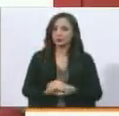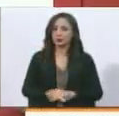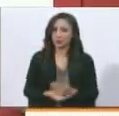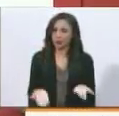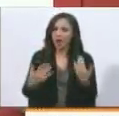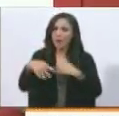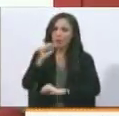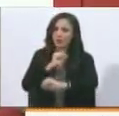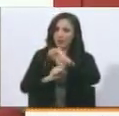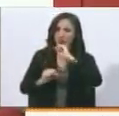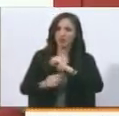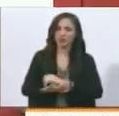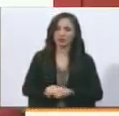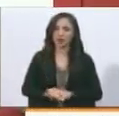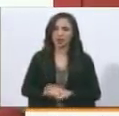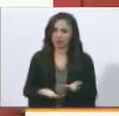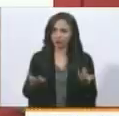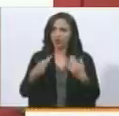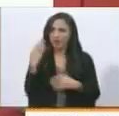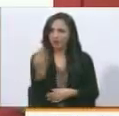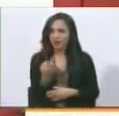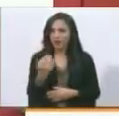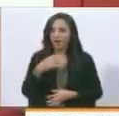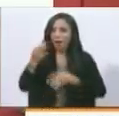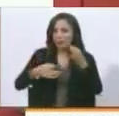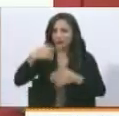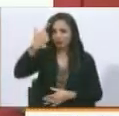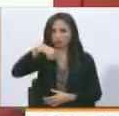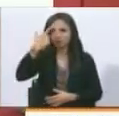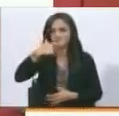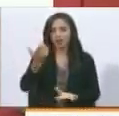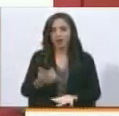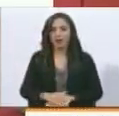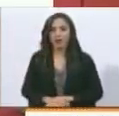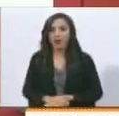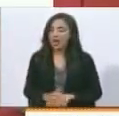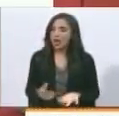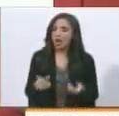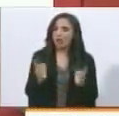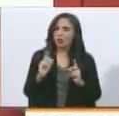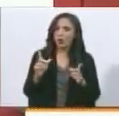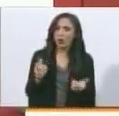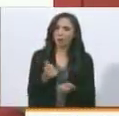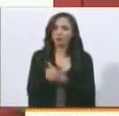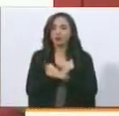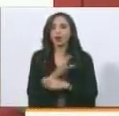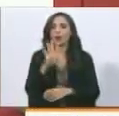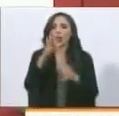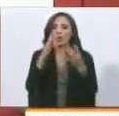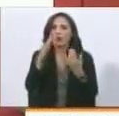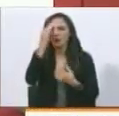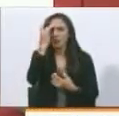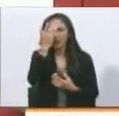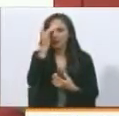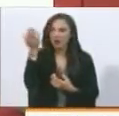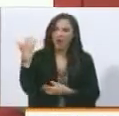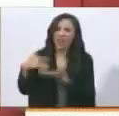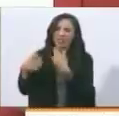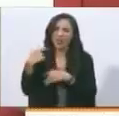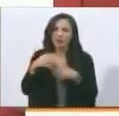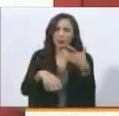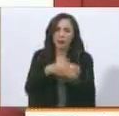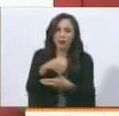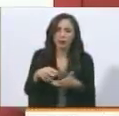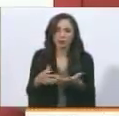Defiéndanse, pues. Expongan. No, porque la gente, ellos dicen, no, porque ustedes el 4 de febrero, ah, carajo, nosotros fuimos 4 de febrero y Chávez se